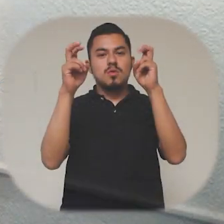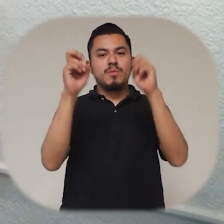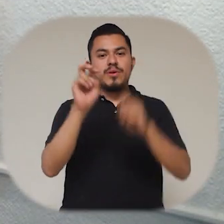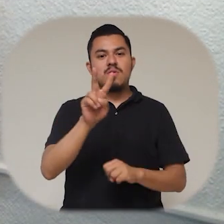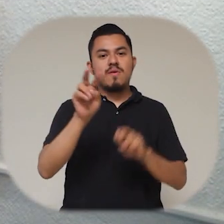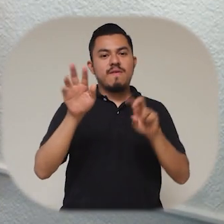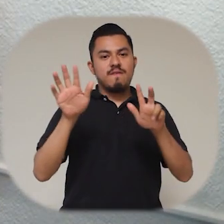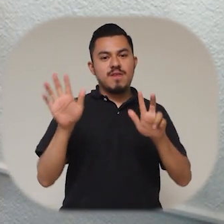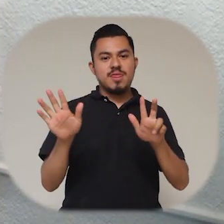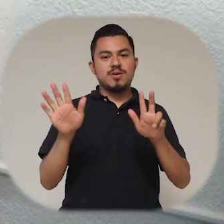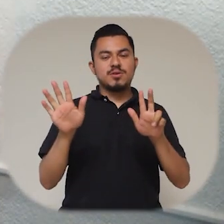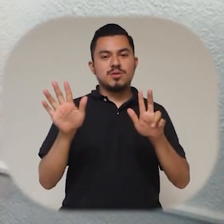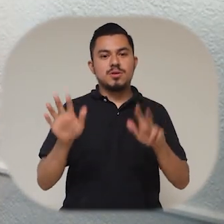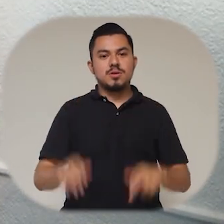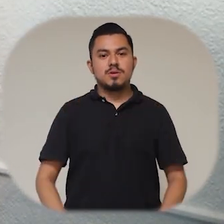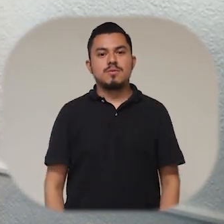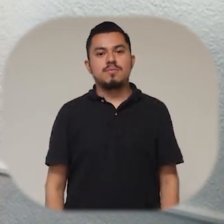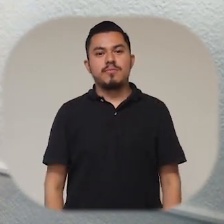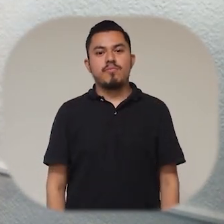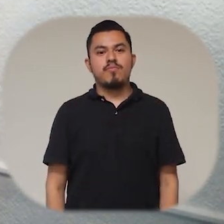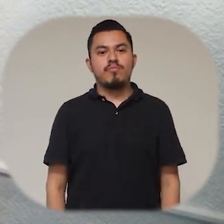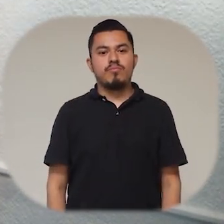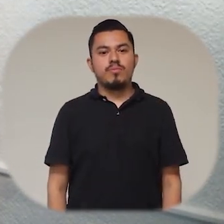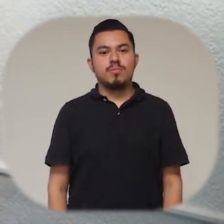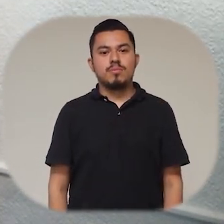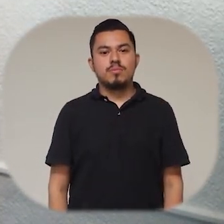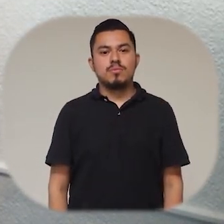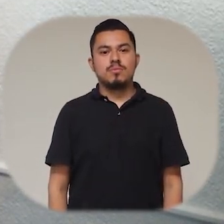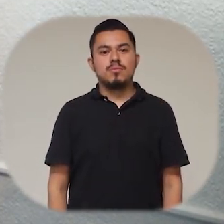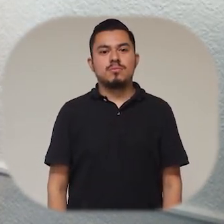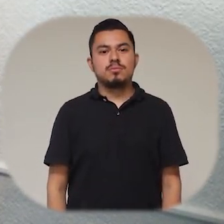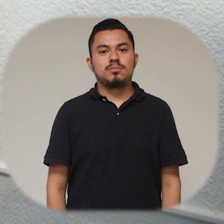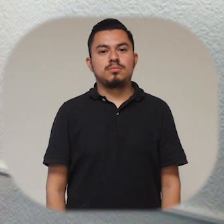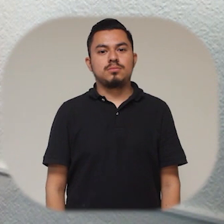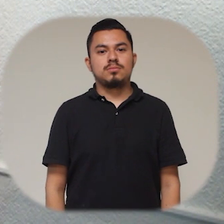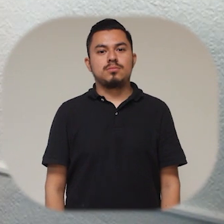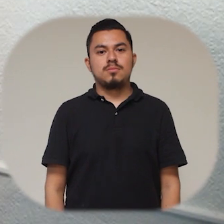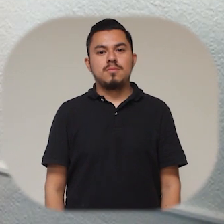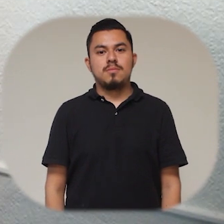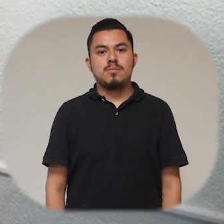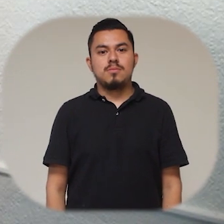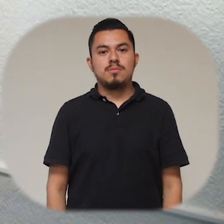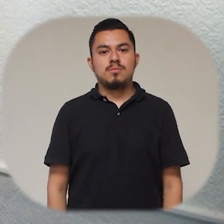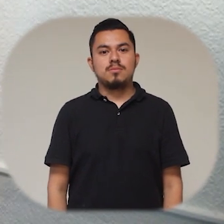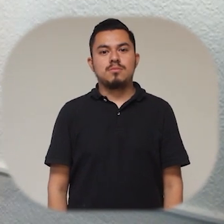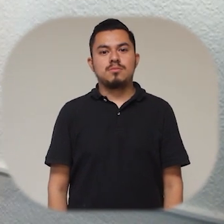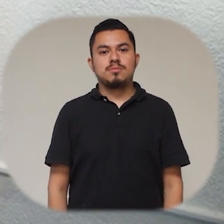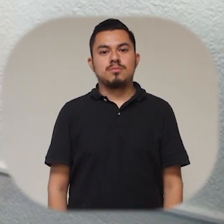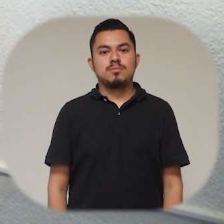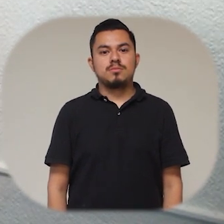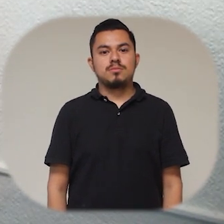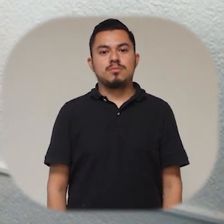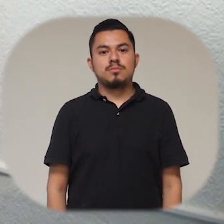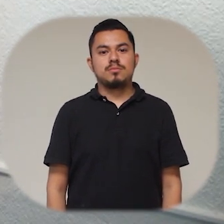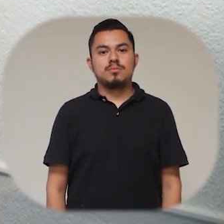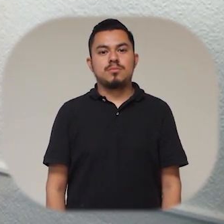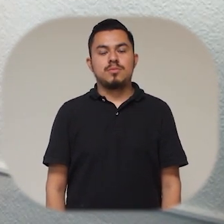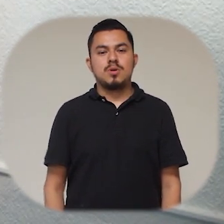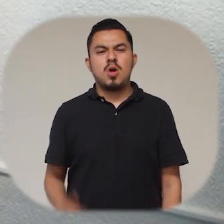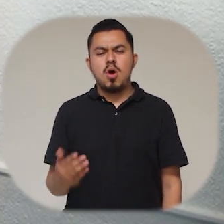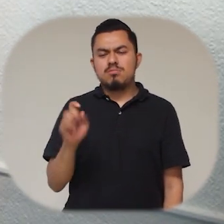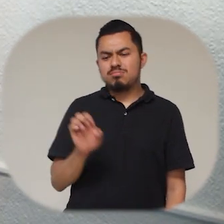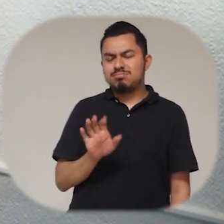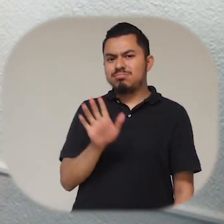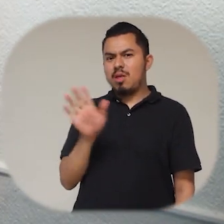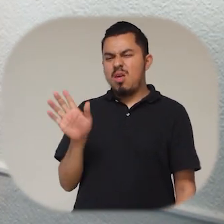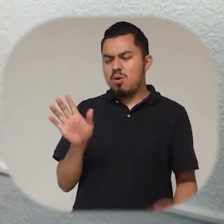Dentro del Cristo también vemos la apariencia o la forma del verdadero sacerdote. Así